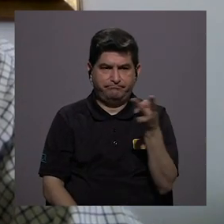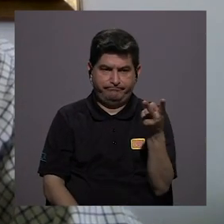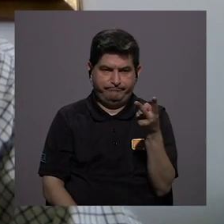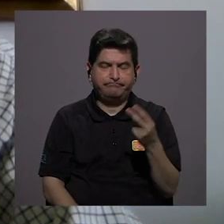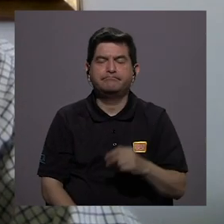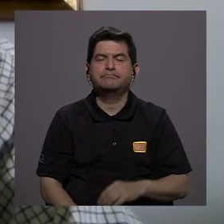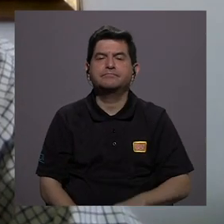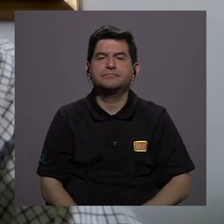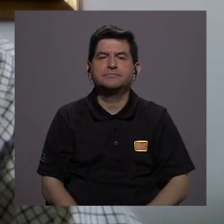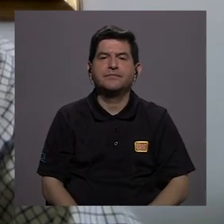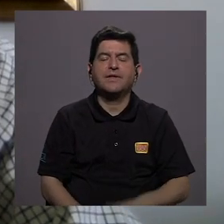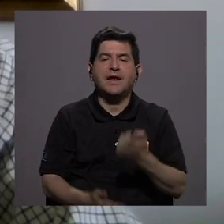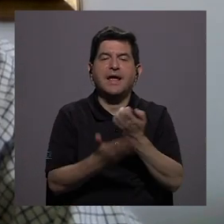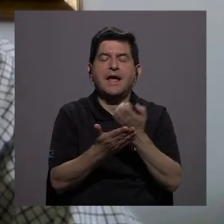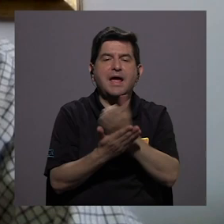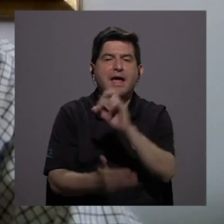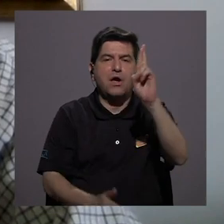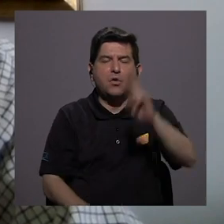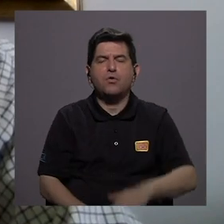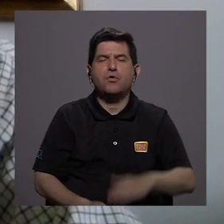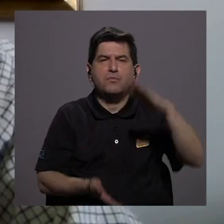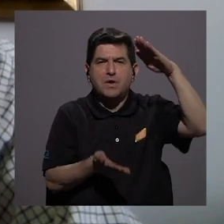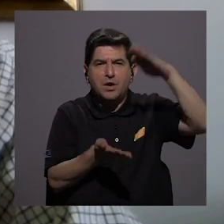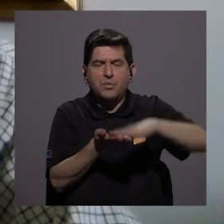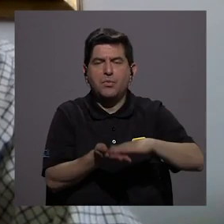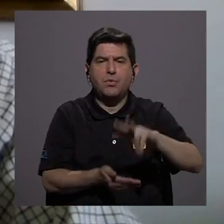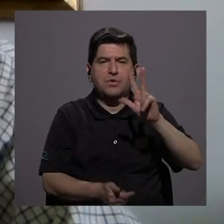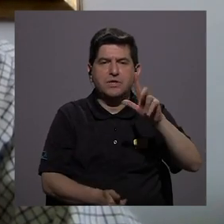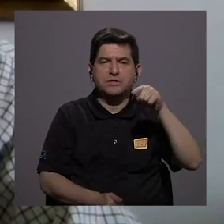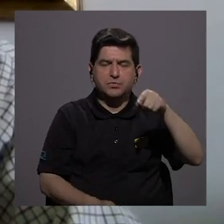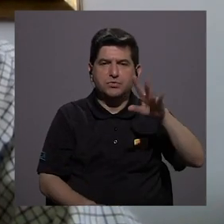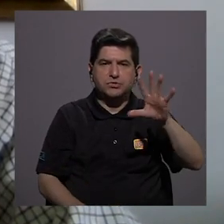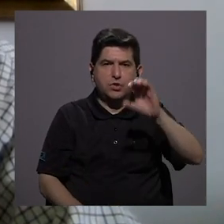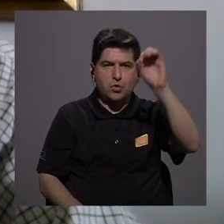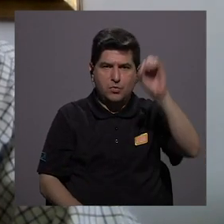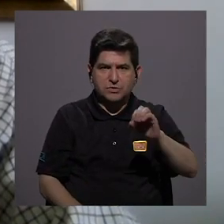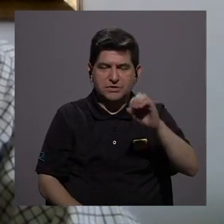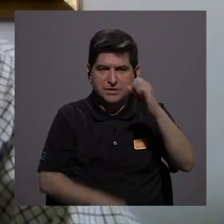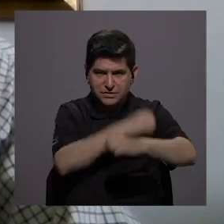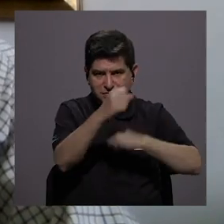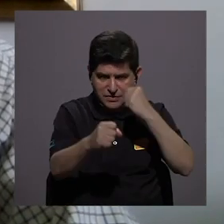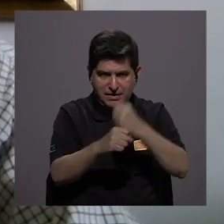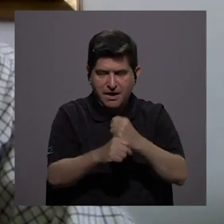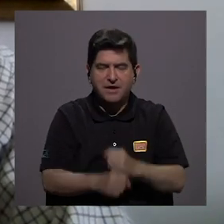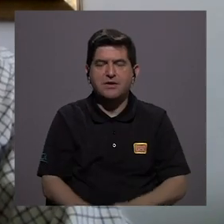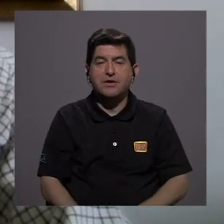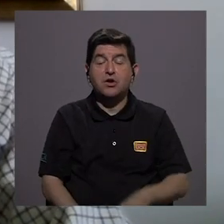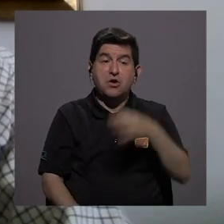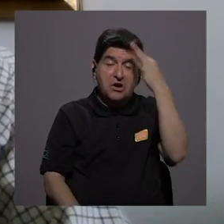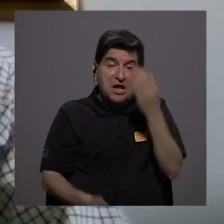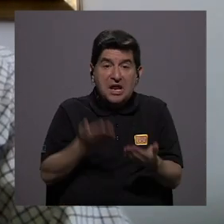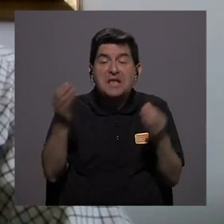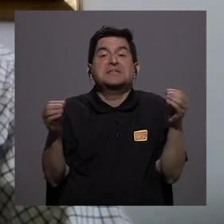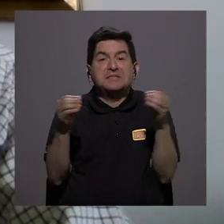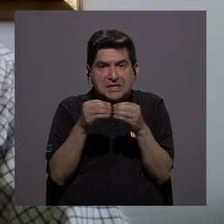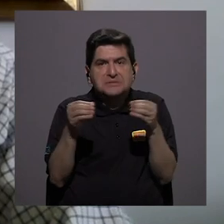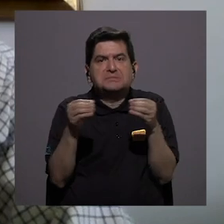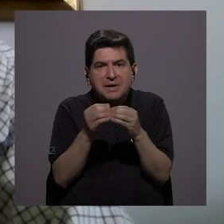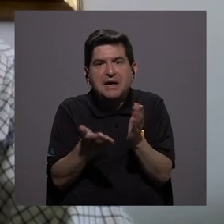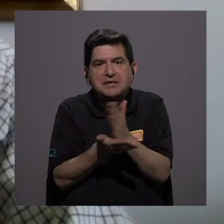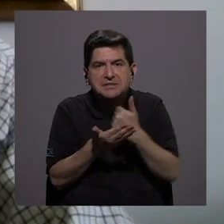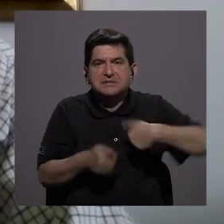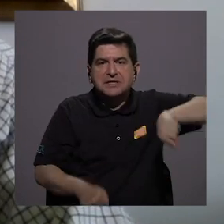la economía costarricense va a caer alrededor de un 3.5% en este año. Algunos creemos que puede ser inclusive más.